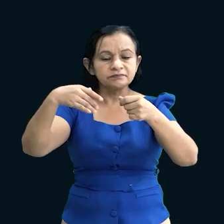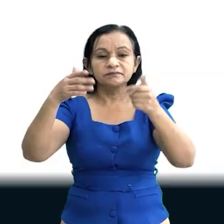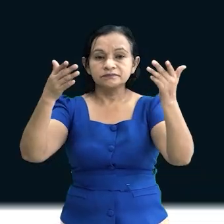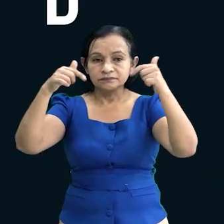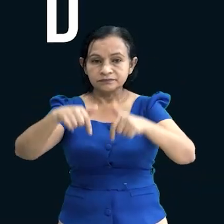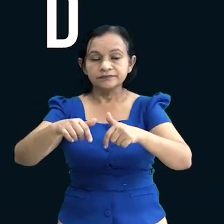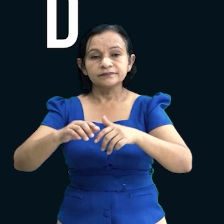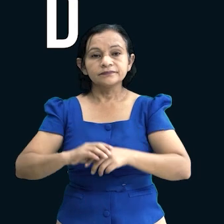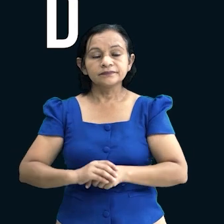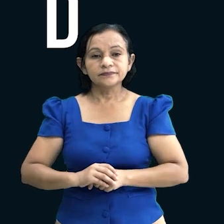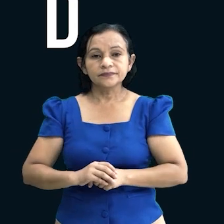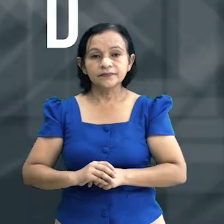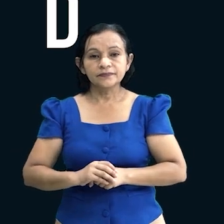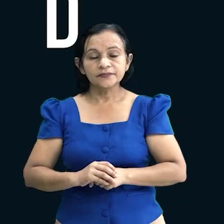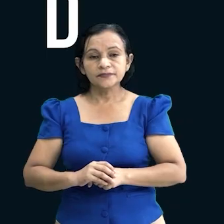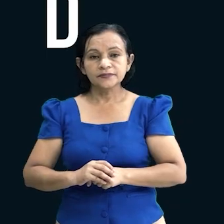momento.